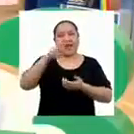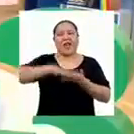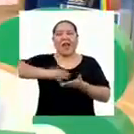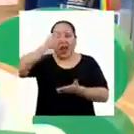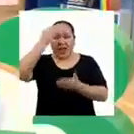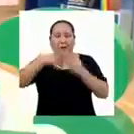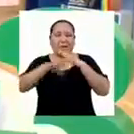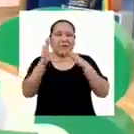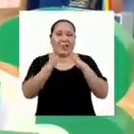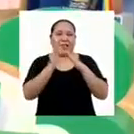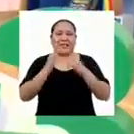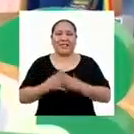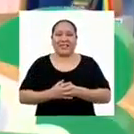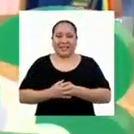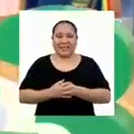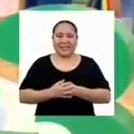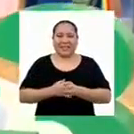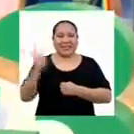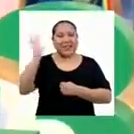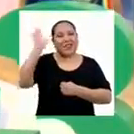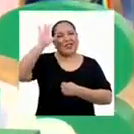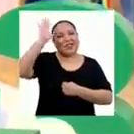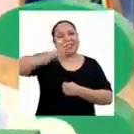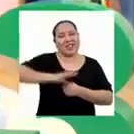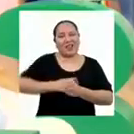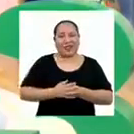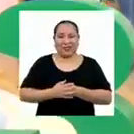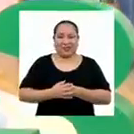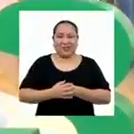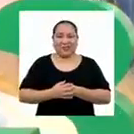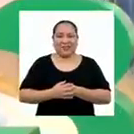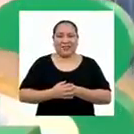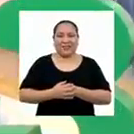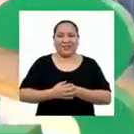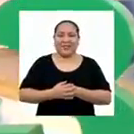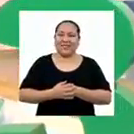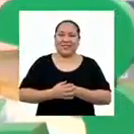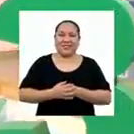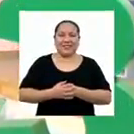de Aprendo en Casa. ¡Chao, chao, chao!